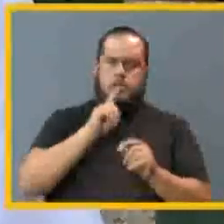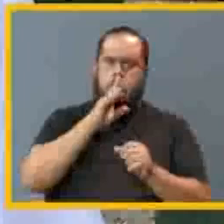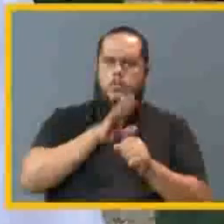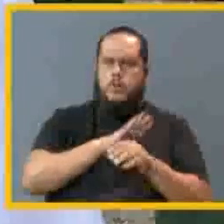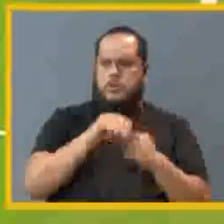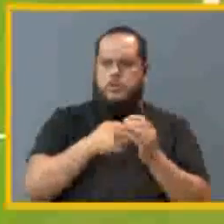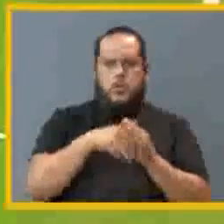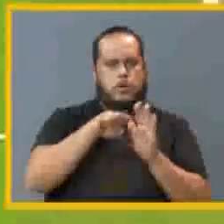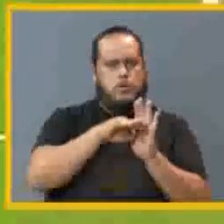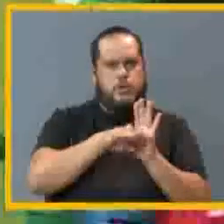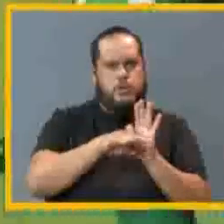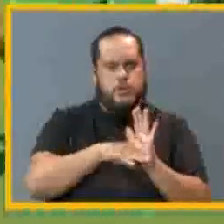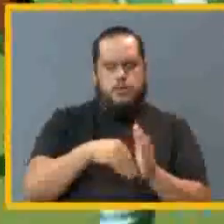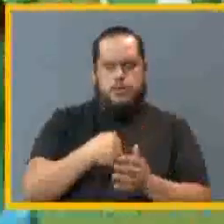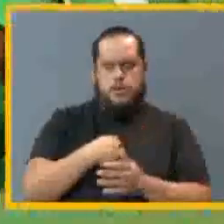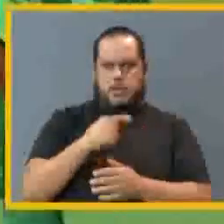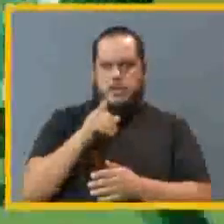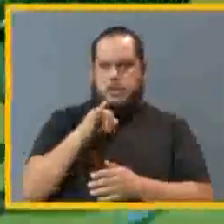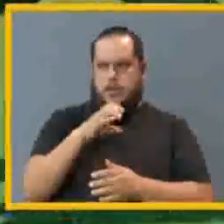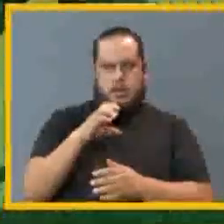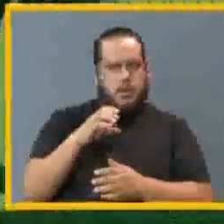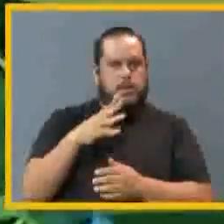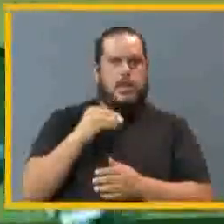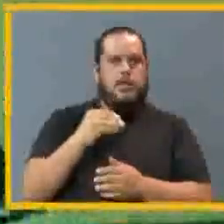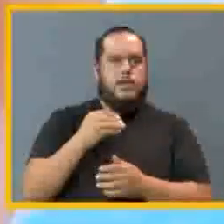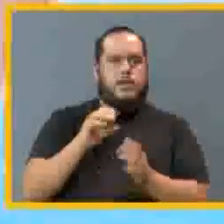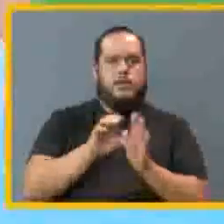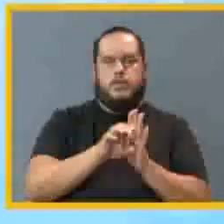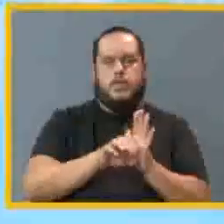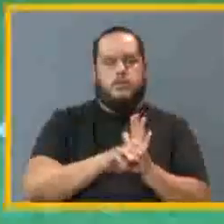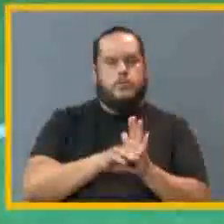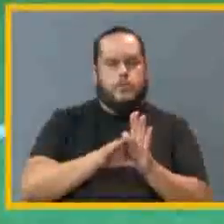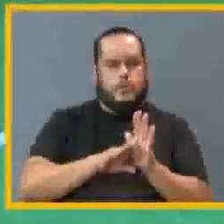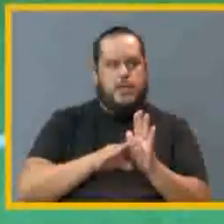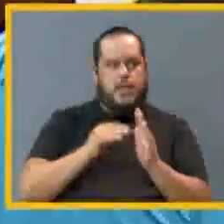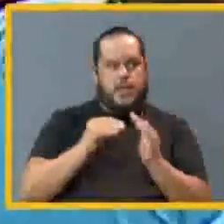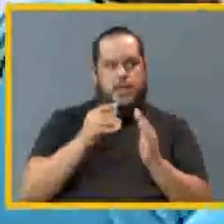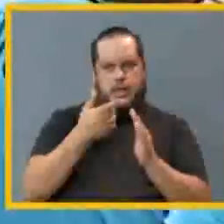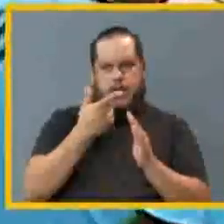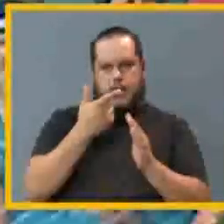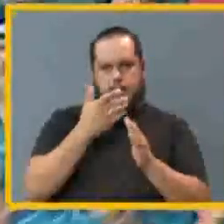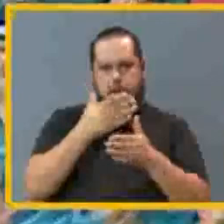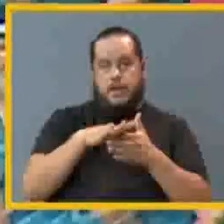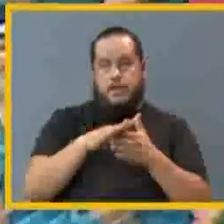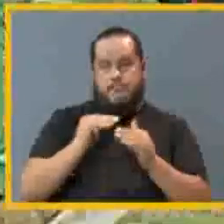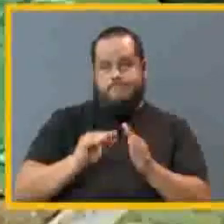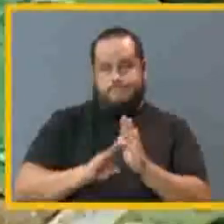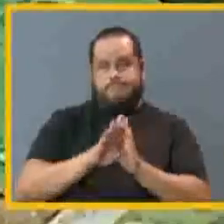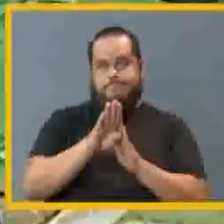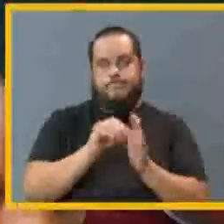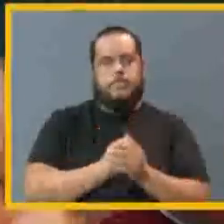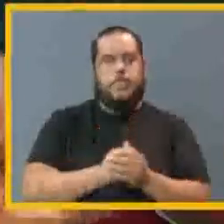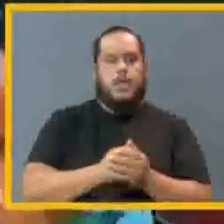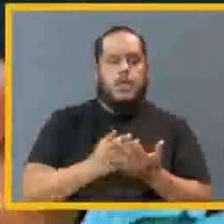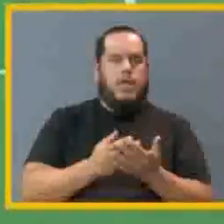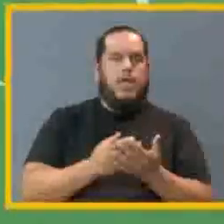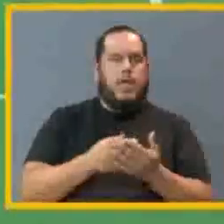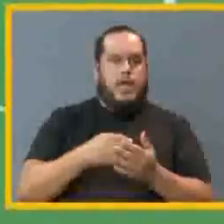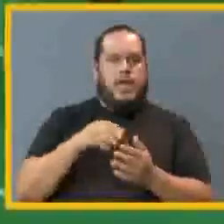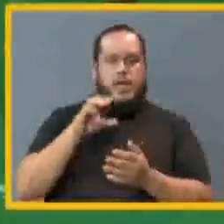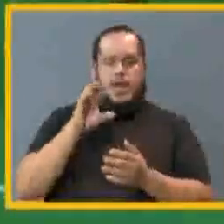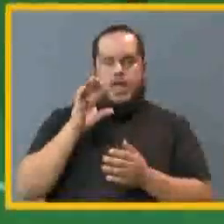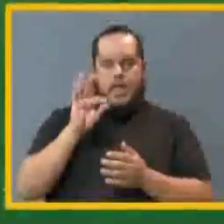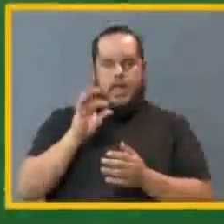requisitos que pide licencia y el estatuto de la Liga de Ascenso. El 13 de febrero del 2022, de manera oficial, Limón FC